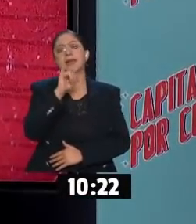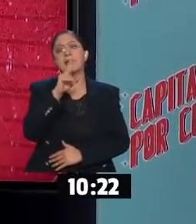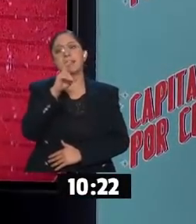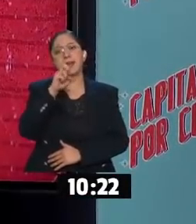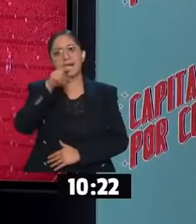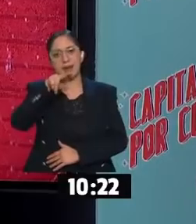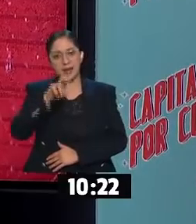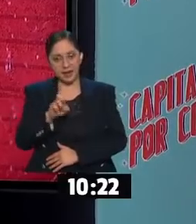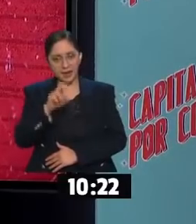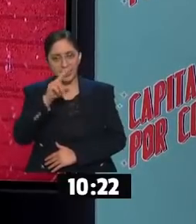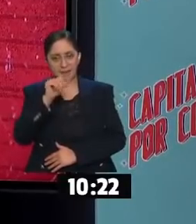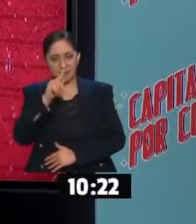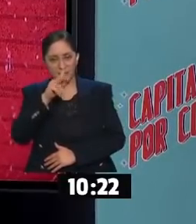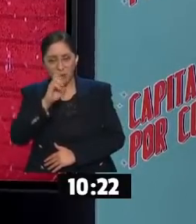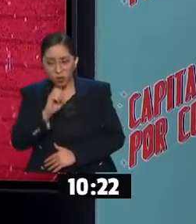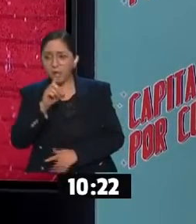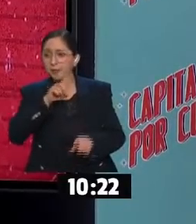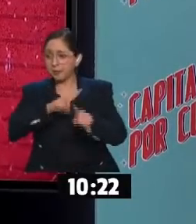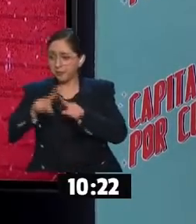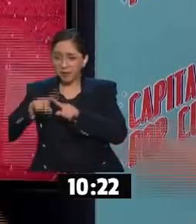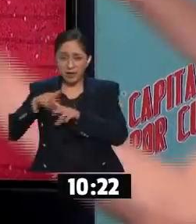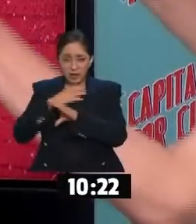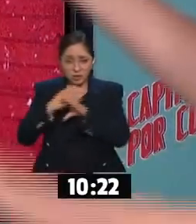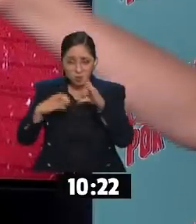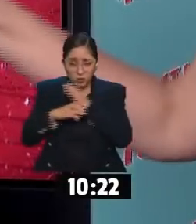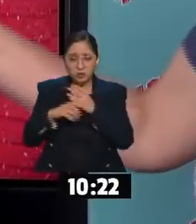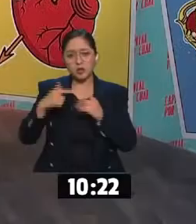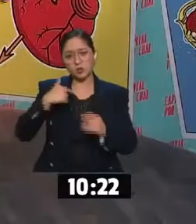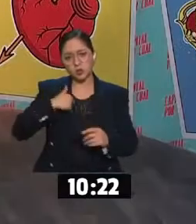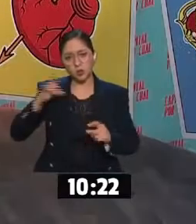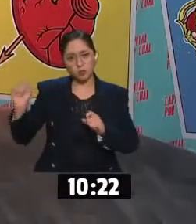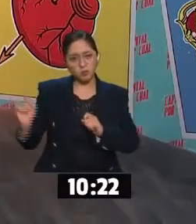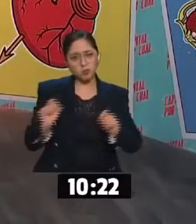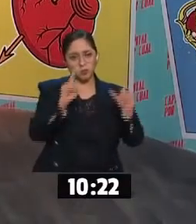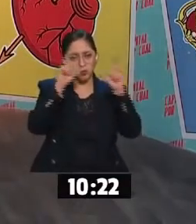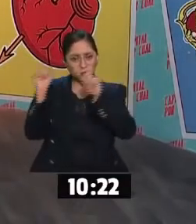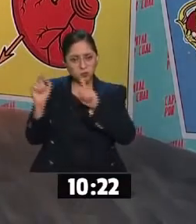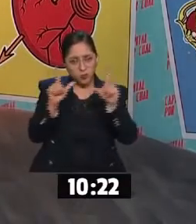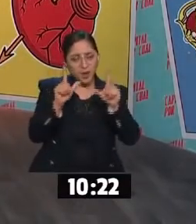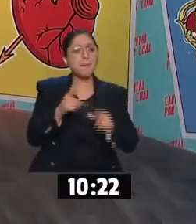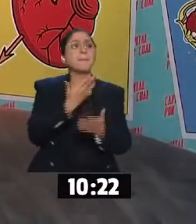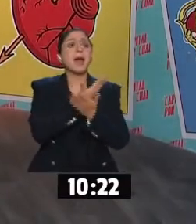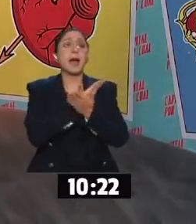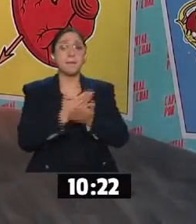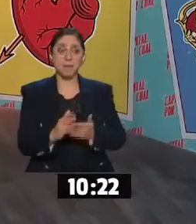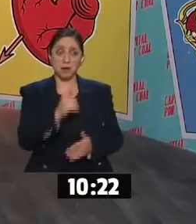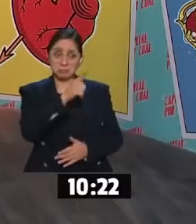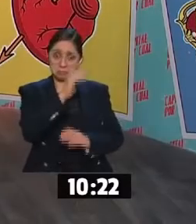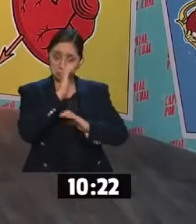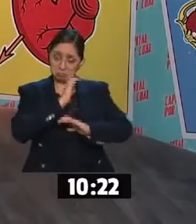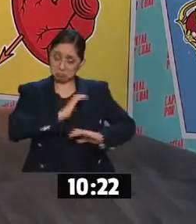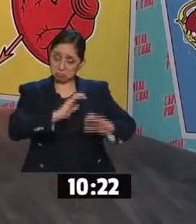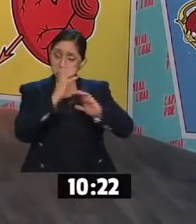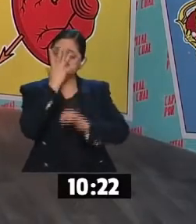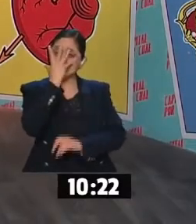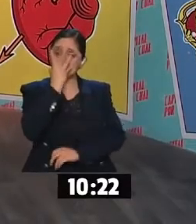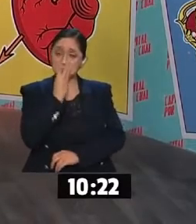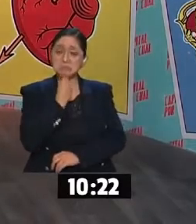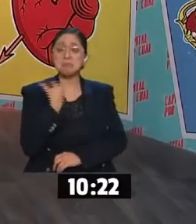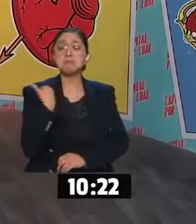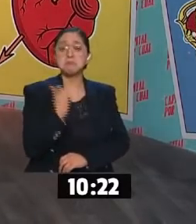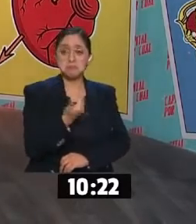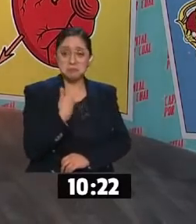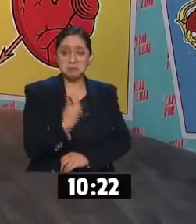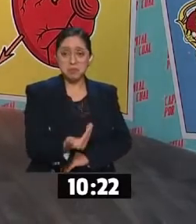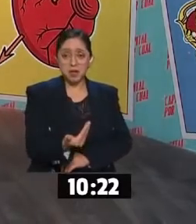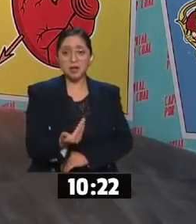las actualizaciones y siguientes temporadas y demás. Y qué bonito canta además, ¿eh? No. Sí, me Pues encanta. todo, No, canta bien bonito. todo.